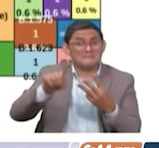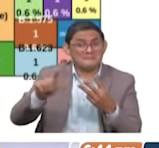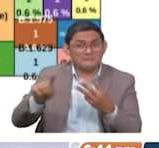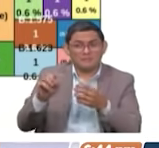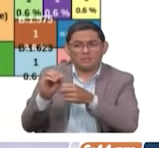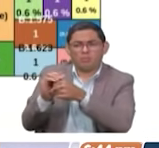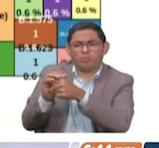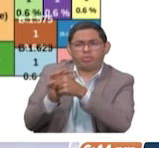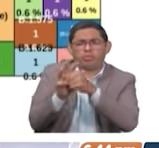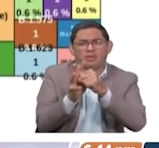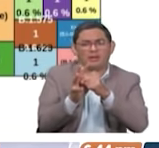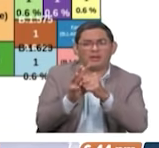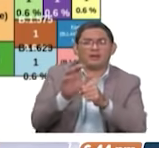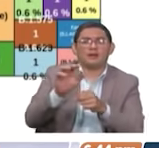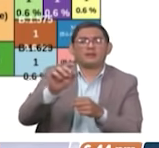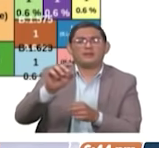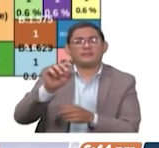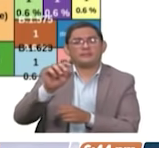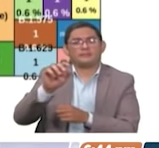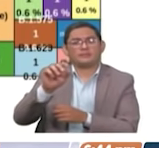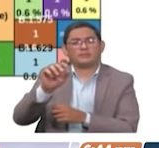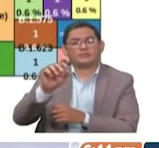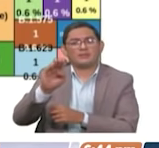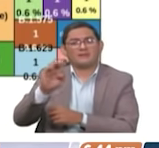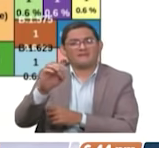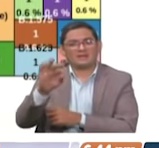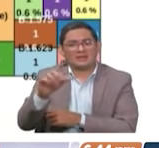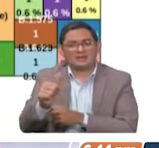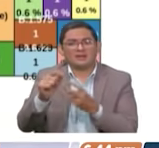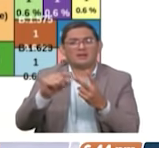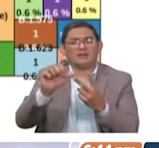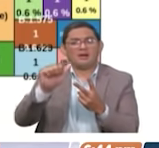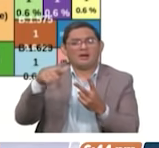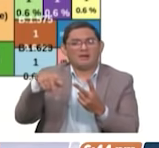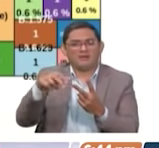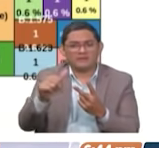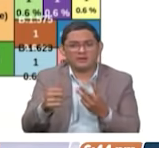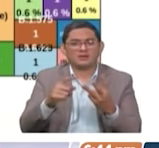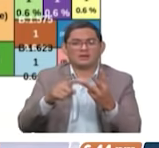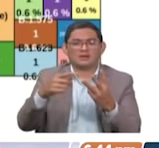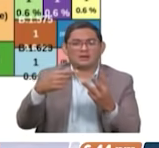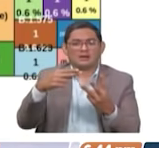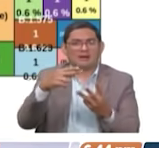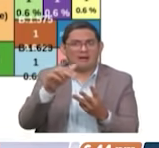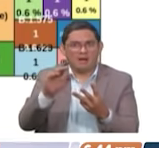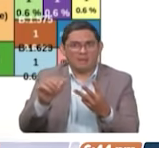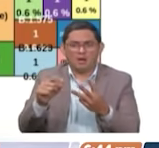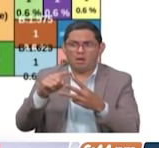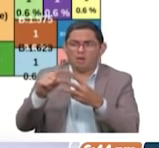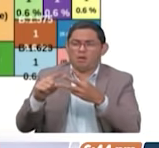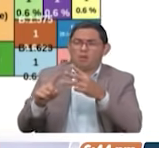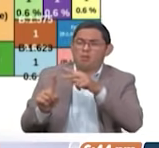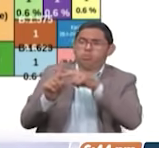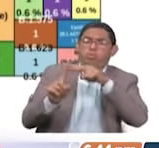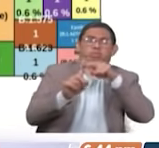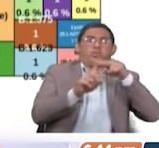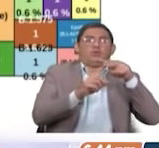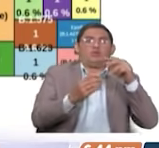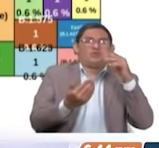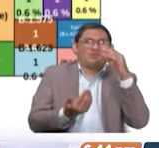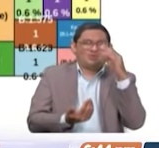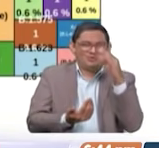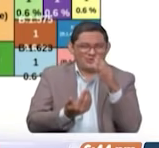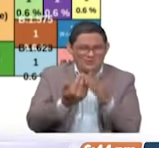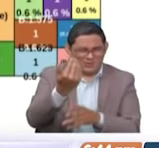gamma alfa lambda y miu sean marzo ha sido el mes que más variante hemos detectado y hubo